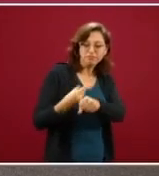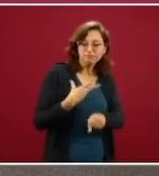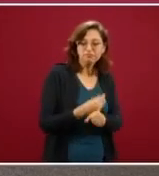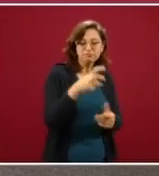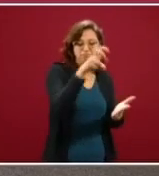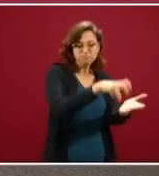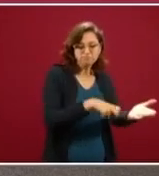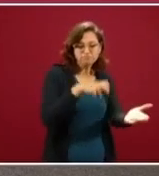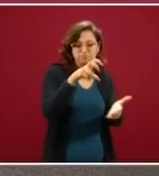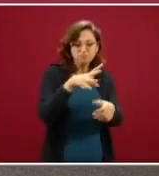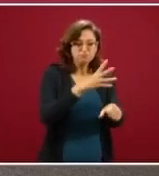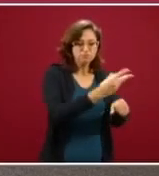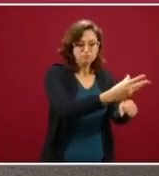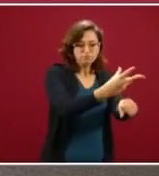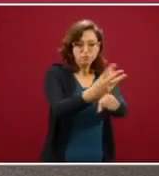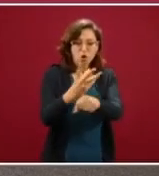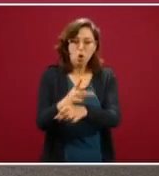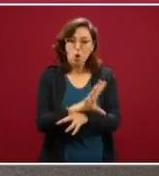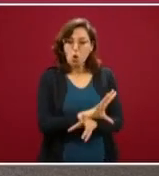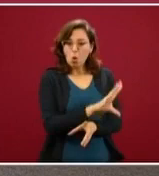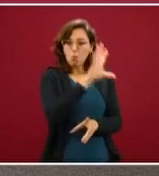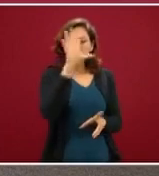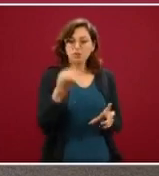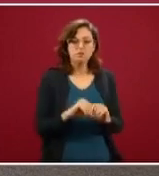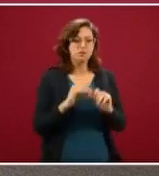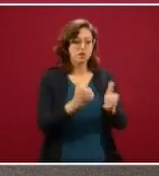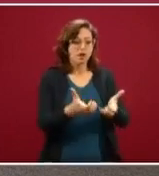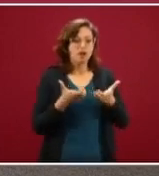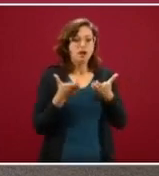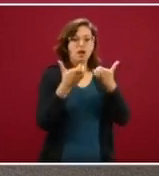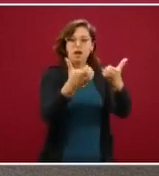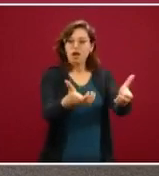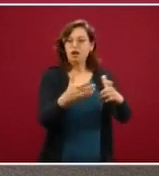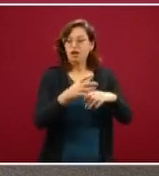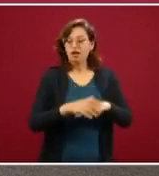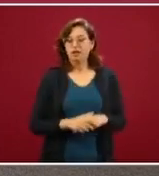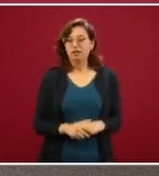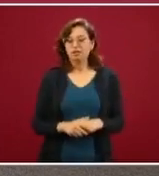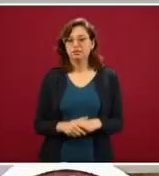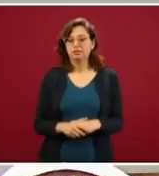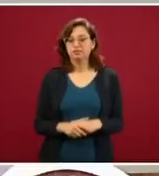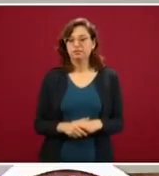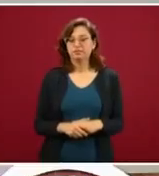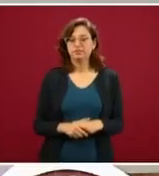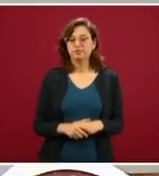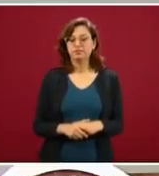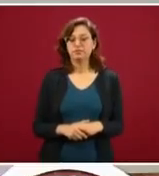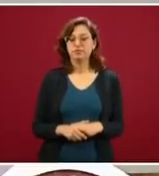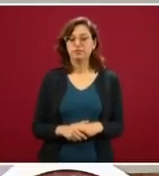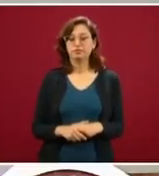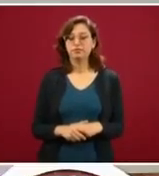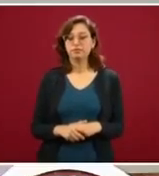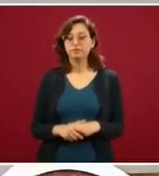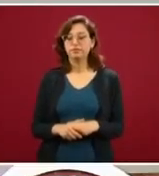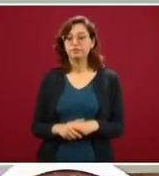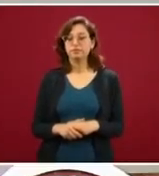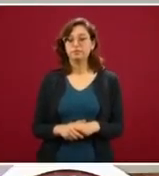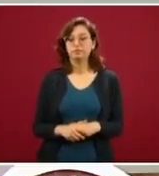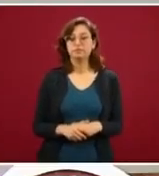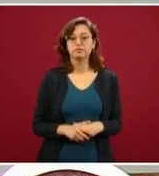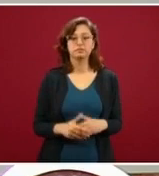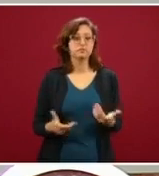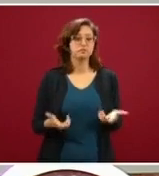para mantener en buen estado las carreteras, vamos a llamarles, como se les